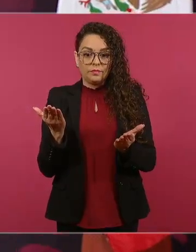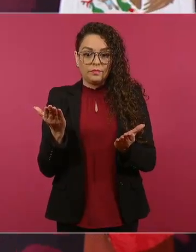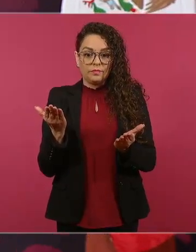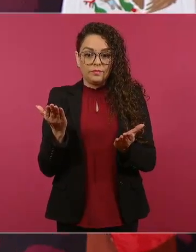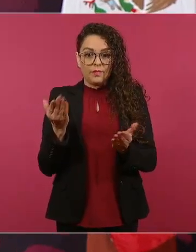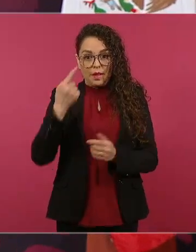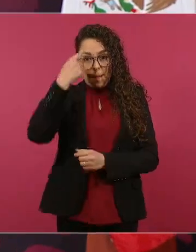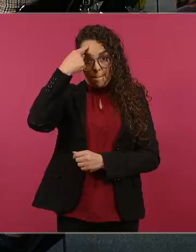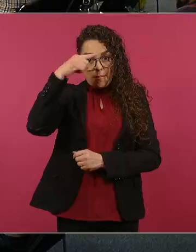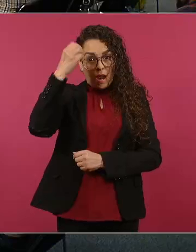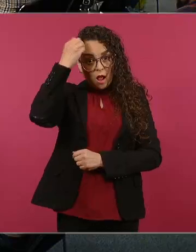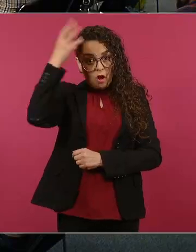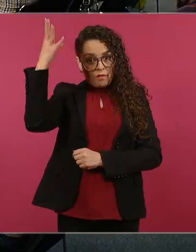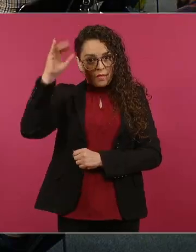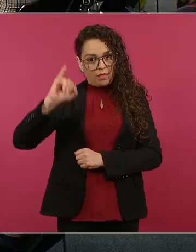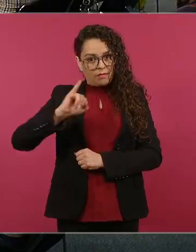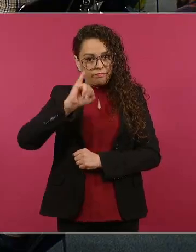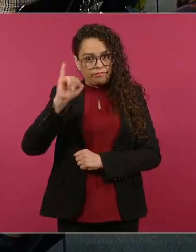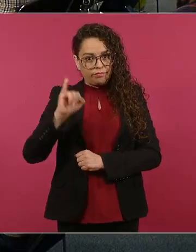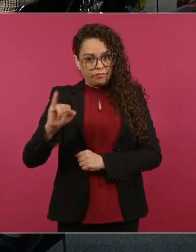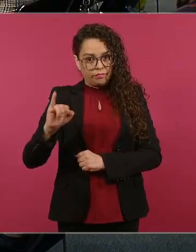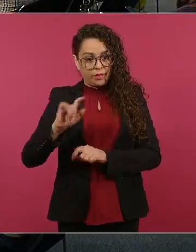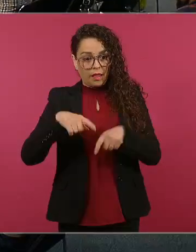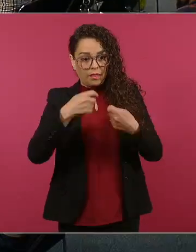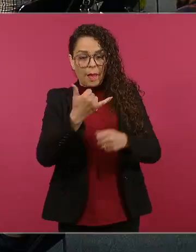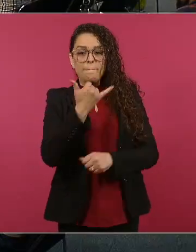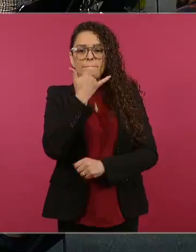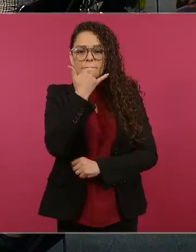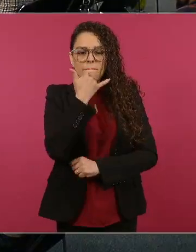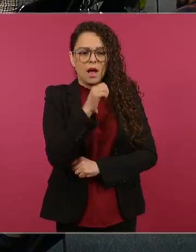Perdón, sí, olvido, no.